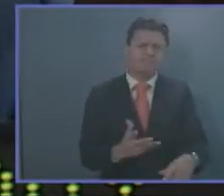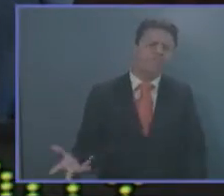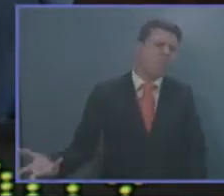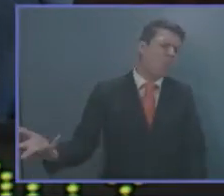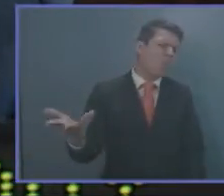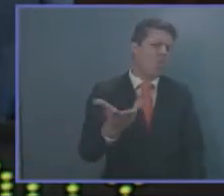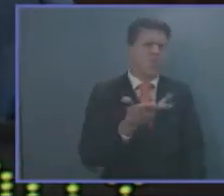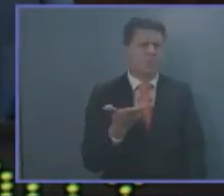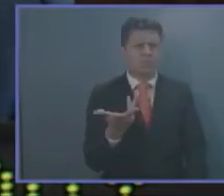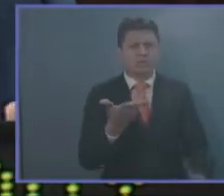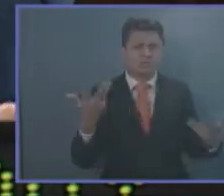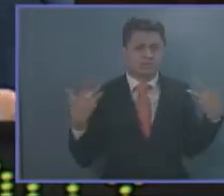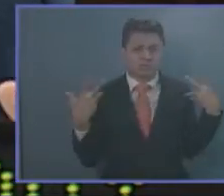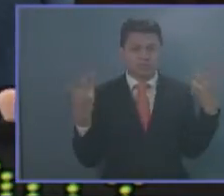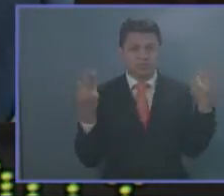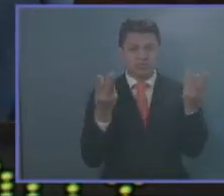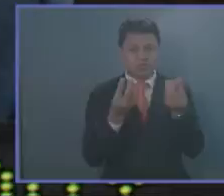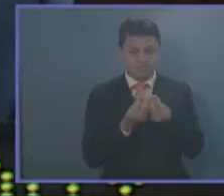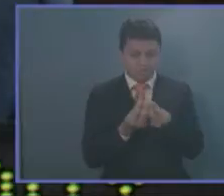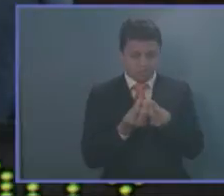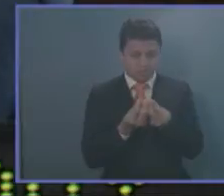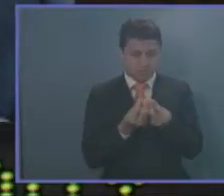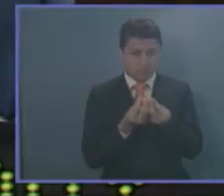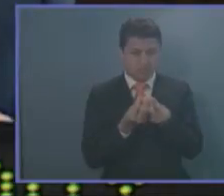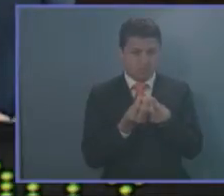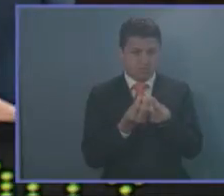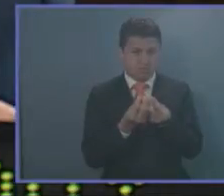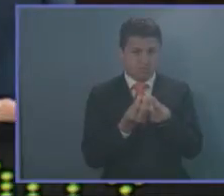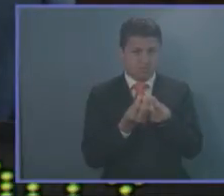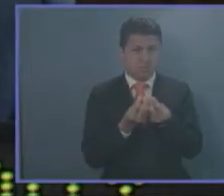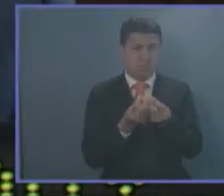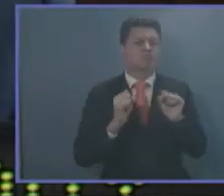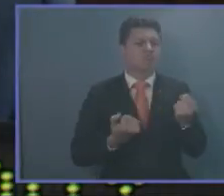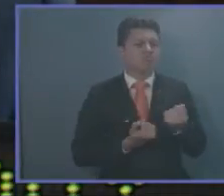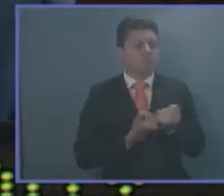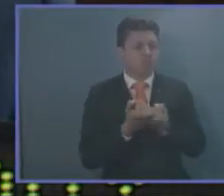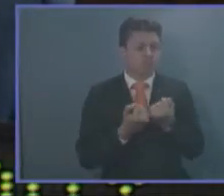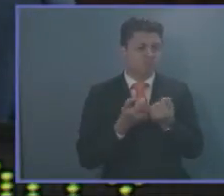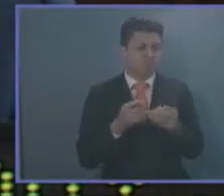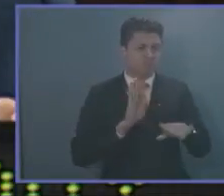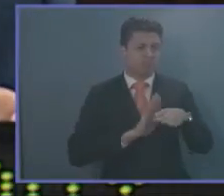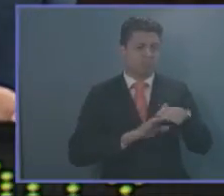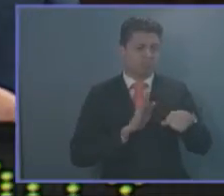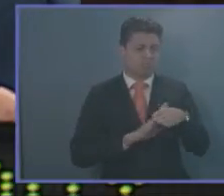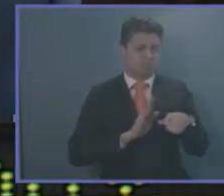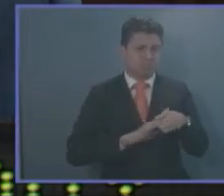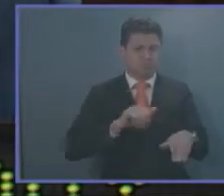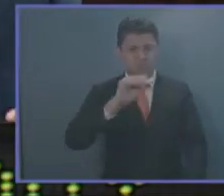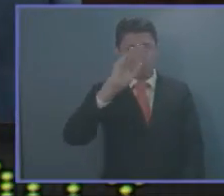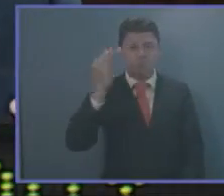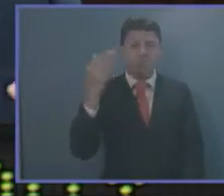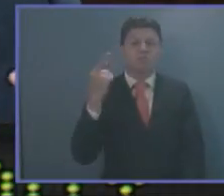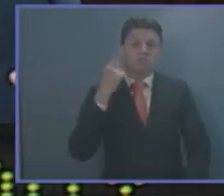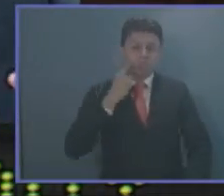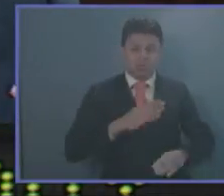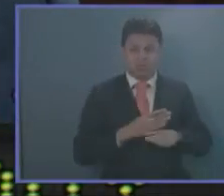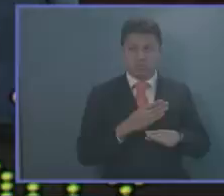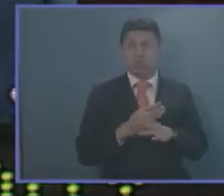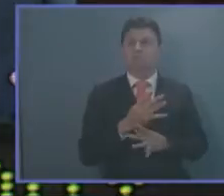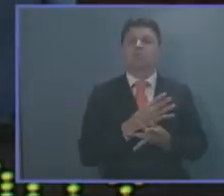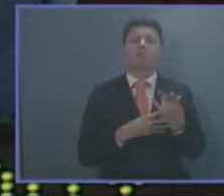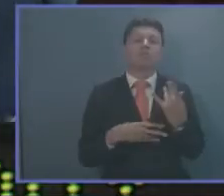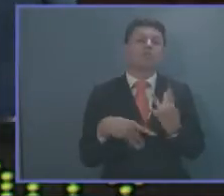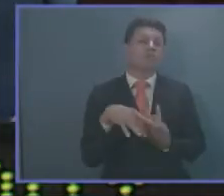civil, el sector público y privado, a que nos sumemos a este llamado internacional para la protección del medio